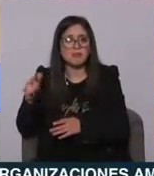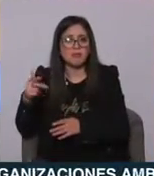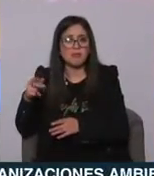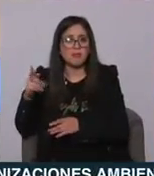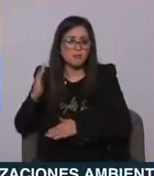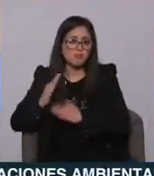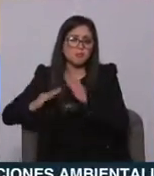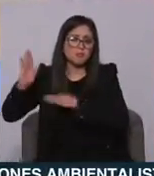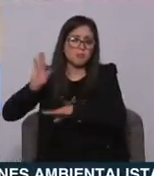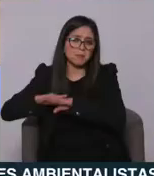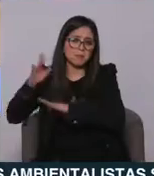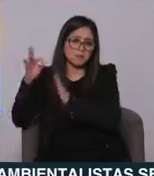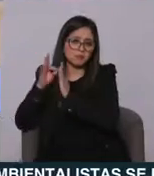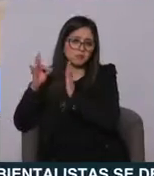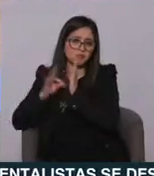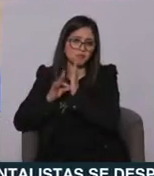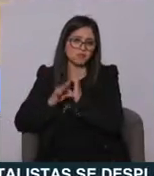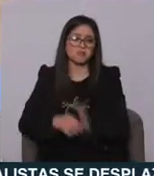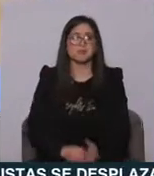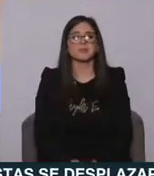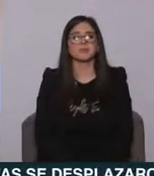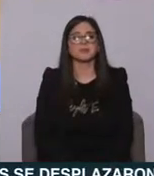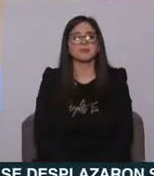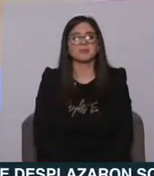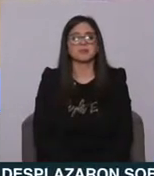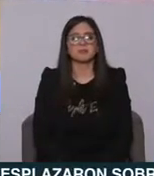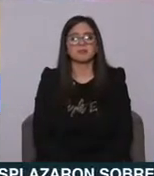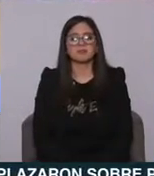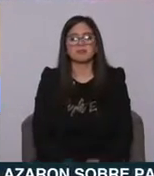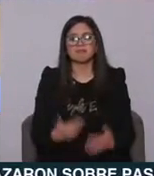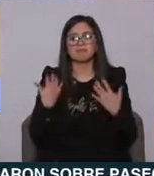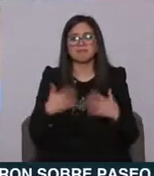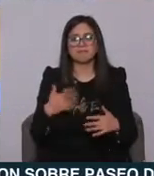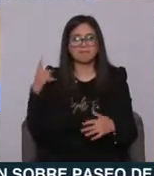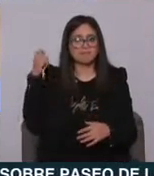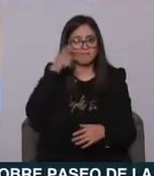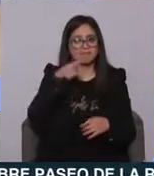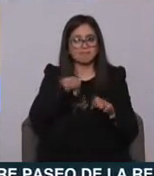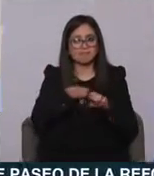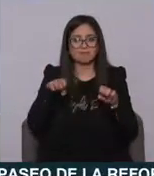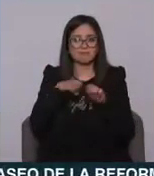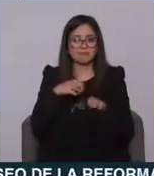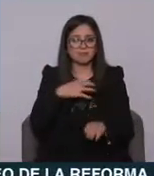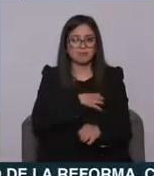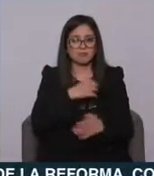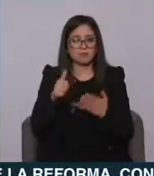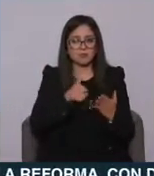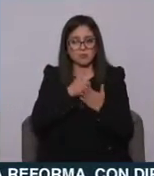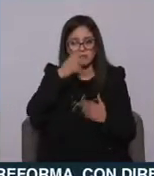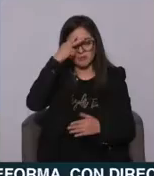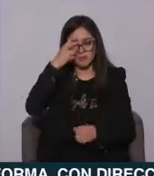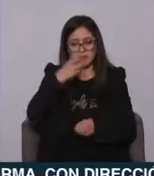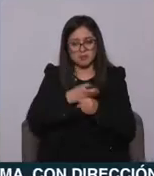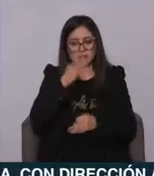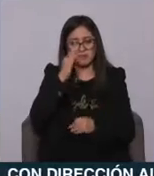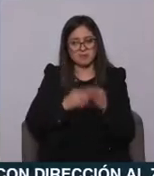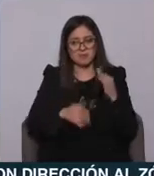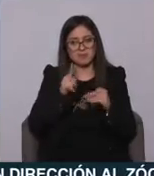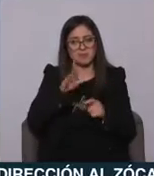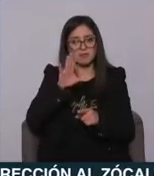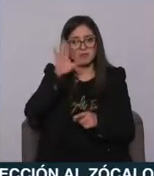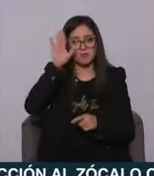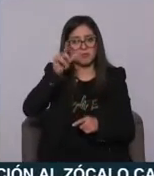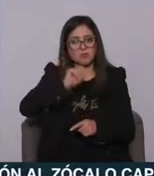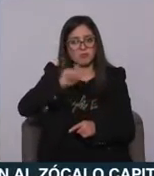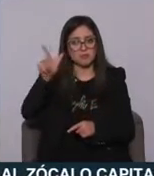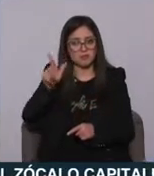amplia ventaja, mi estimado Chucho. Se ve complicado que los capitanes de la Ciudad de México lleguen a su tercera final de la Liga Nacional de Baloncesto